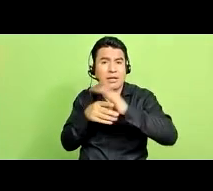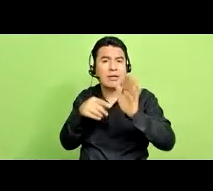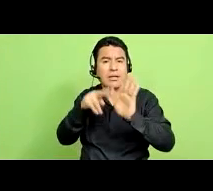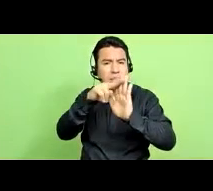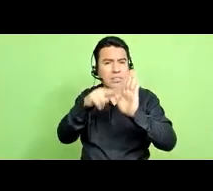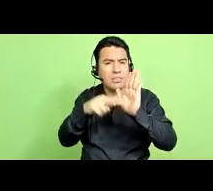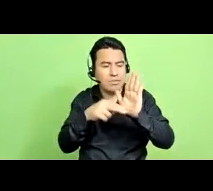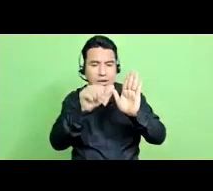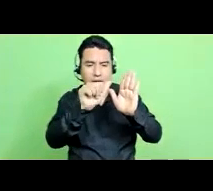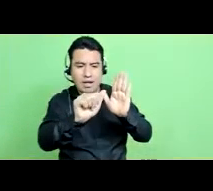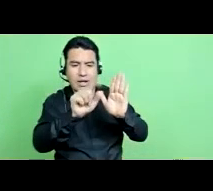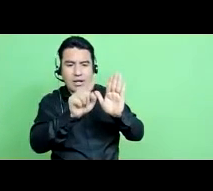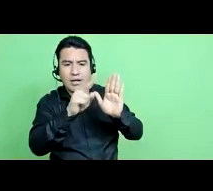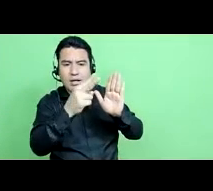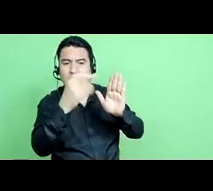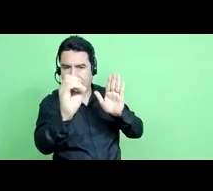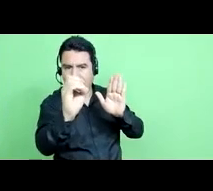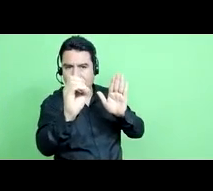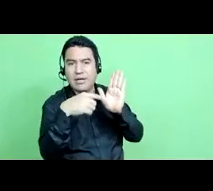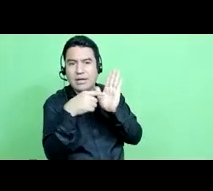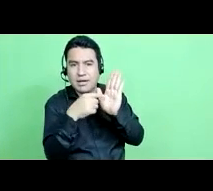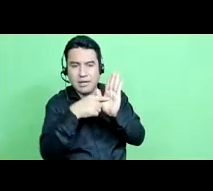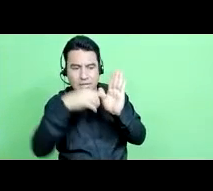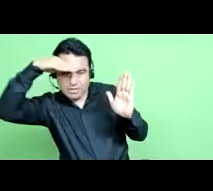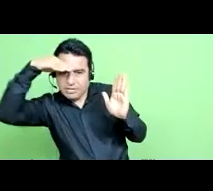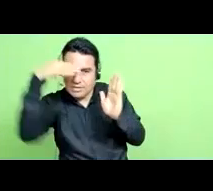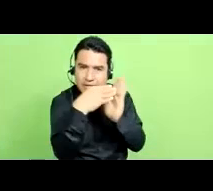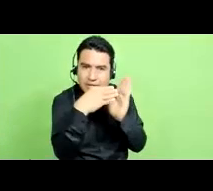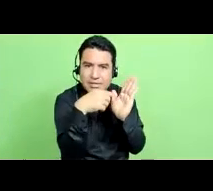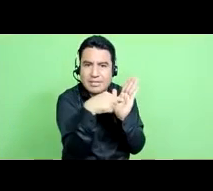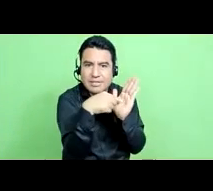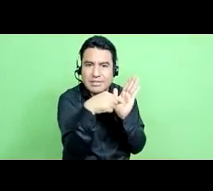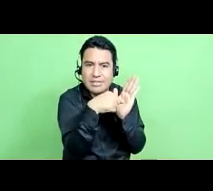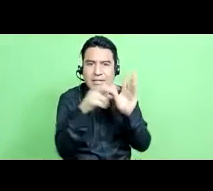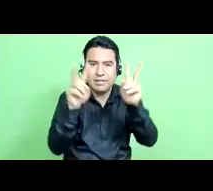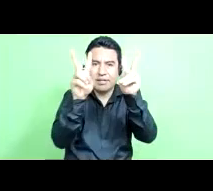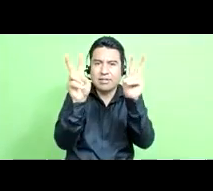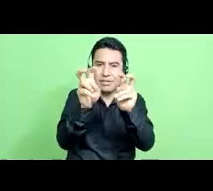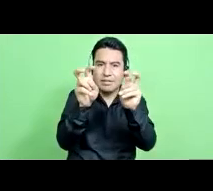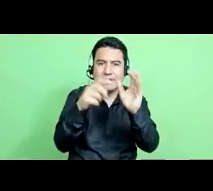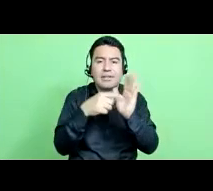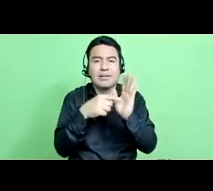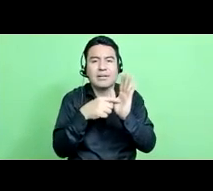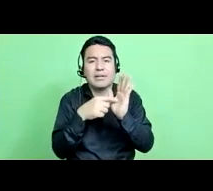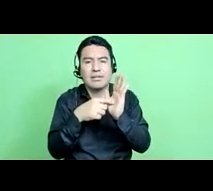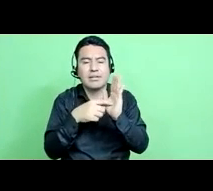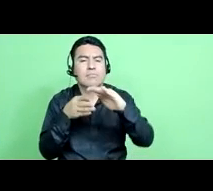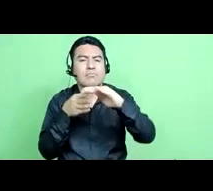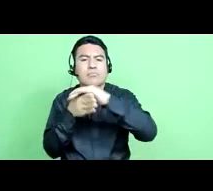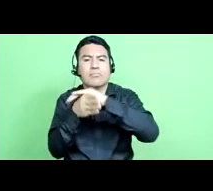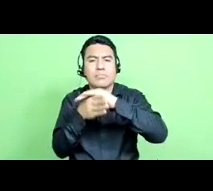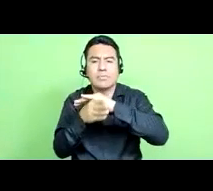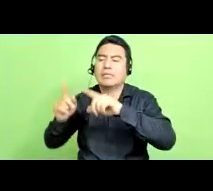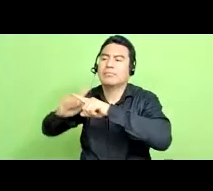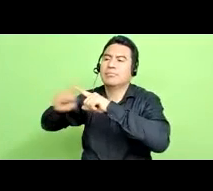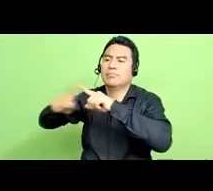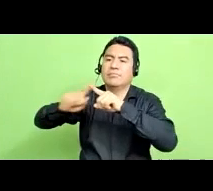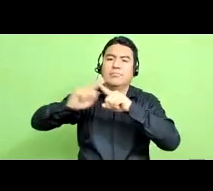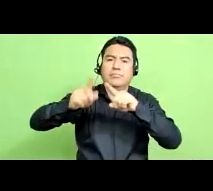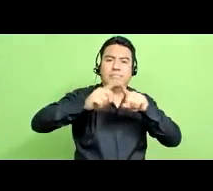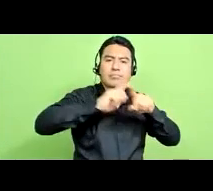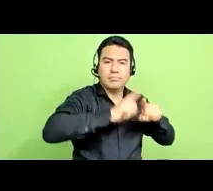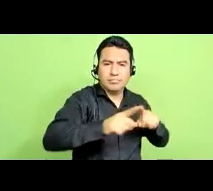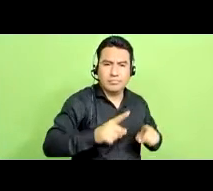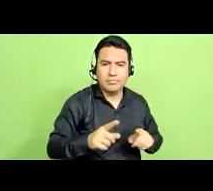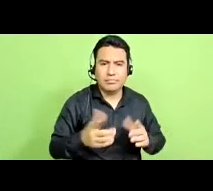120 centrémonos en ese ámbito el tema de los ámbitos de accesibilidad son diversos no solamente entorno